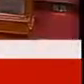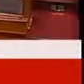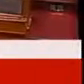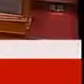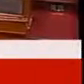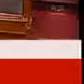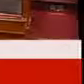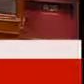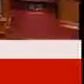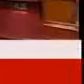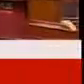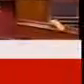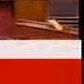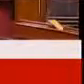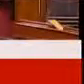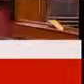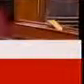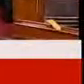Congresista Lescano.